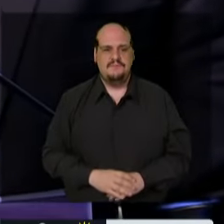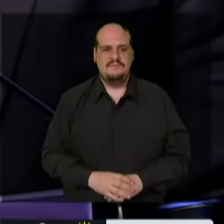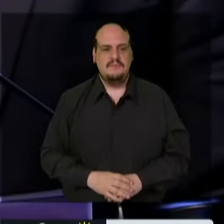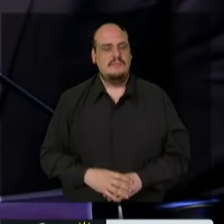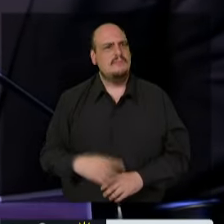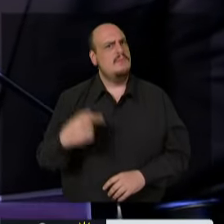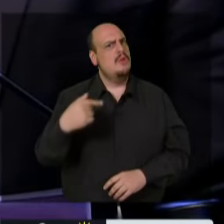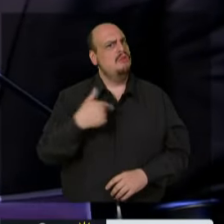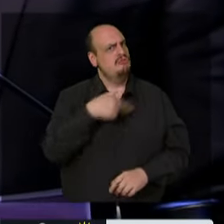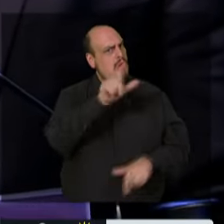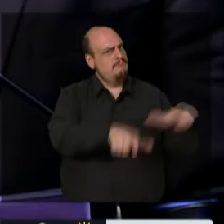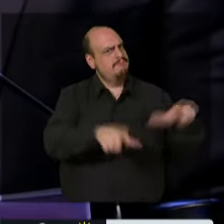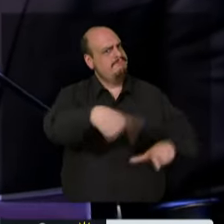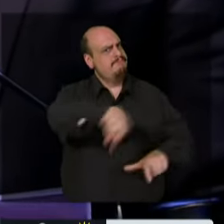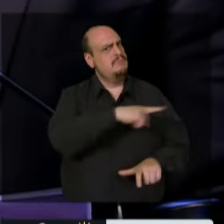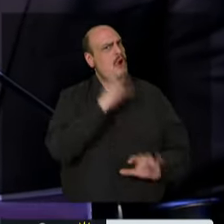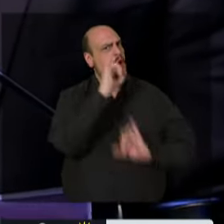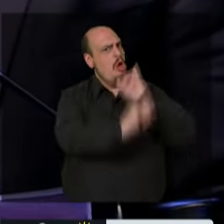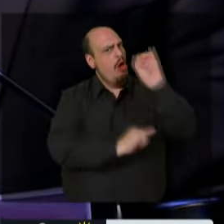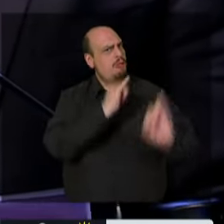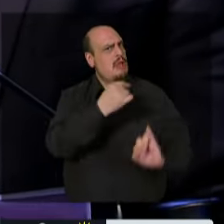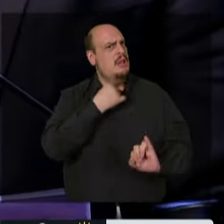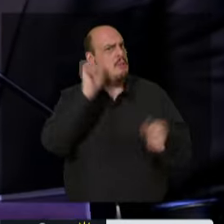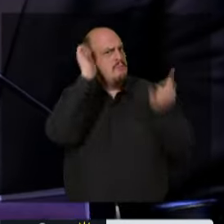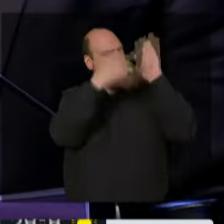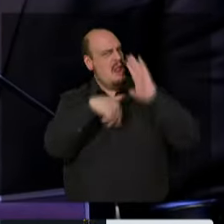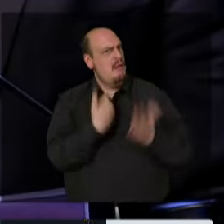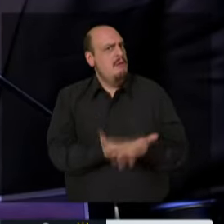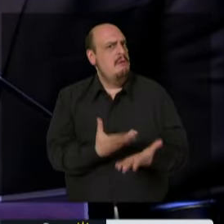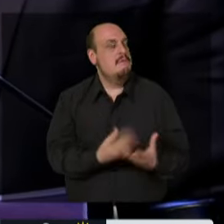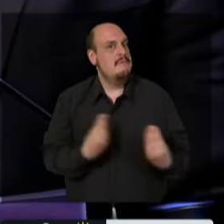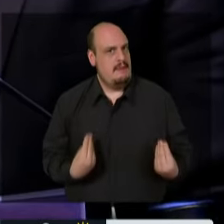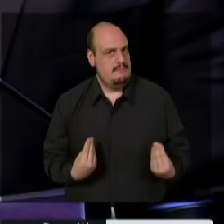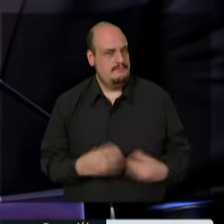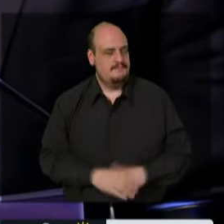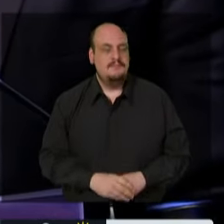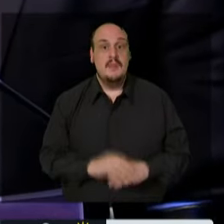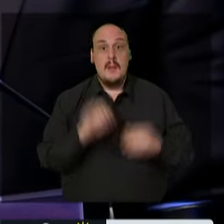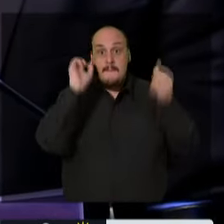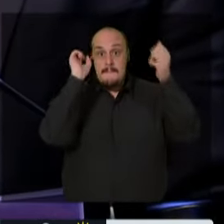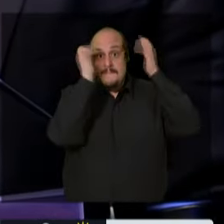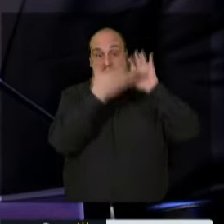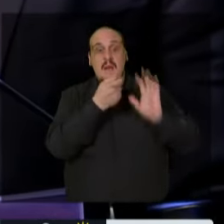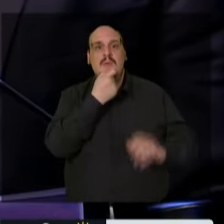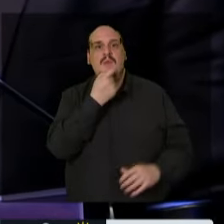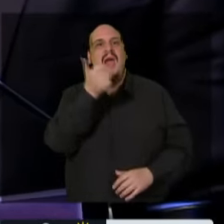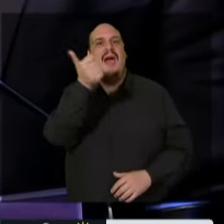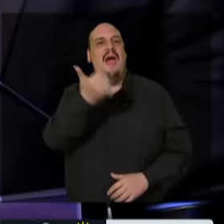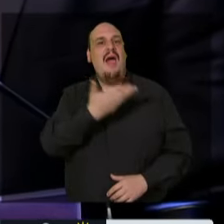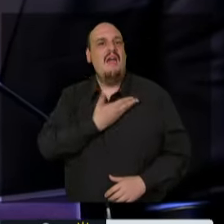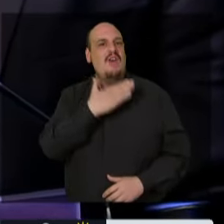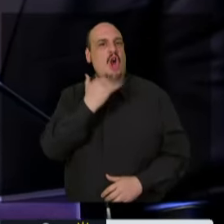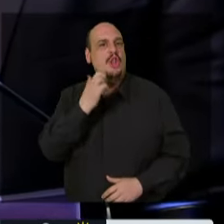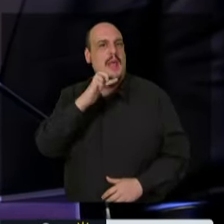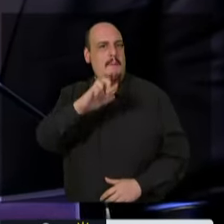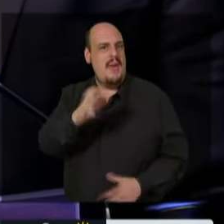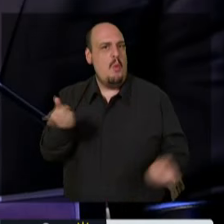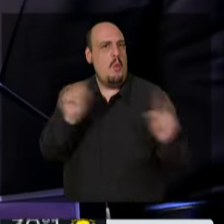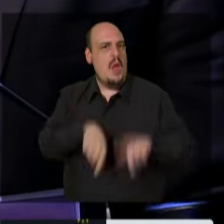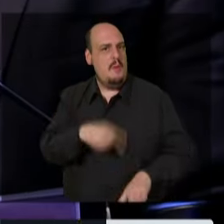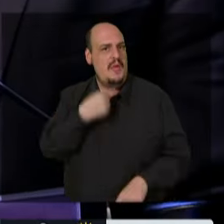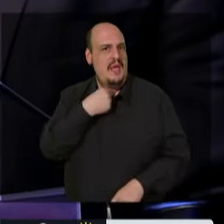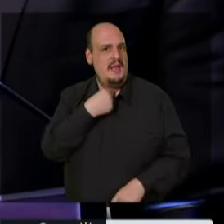quiero contarle a la gente qué significa lo que plantea Milei. Milei plantea la vuelta de las AFJP. Milei plantea